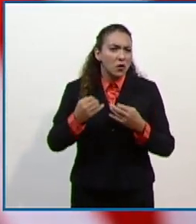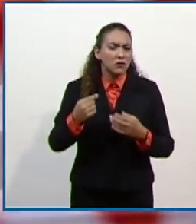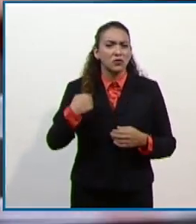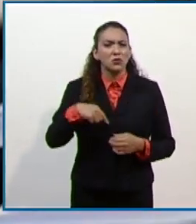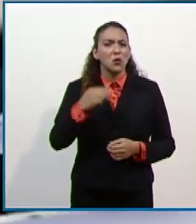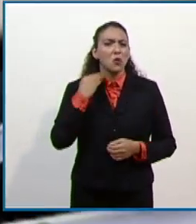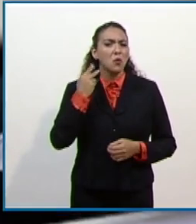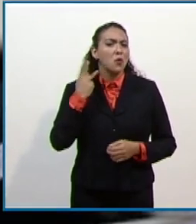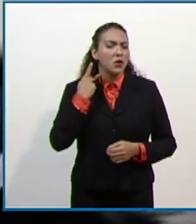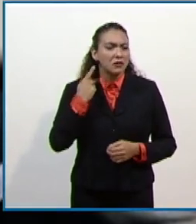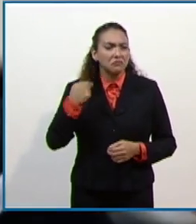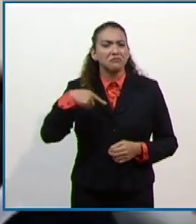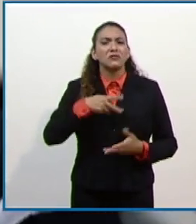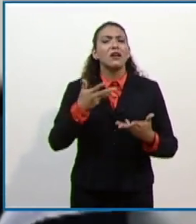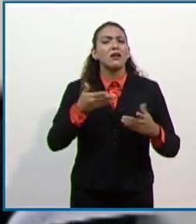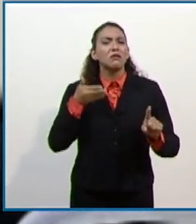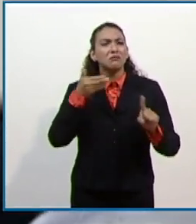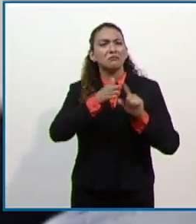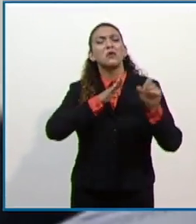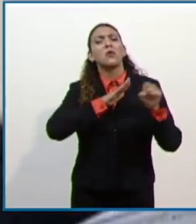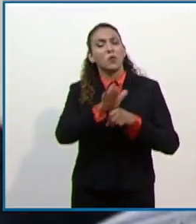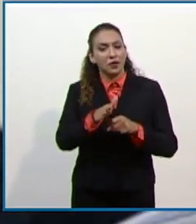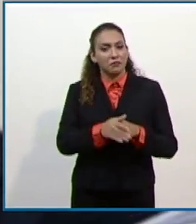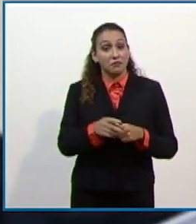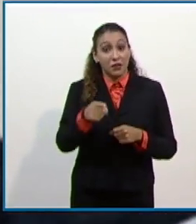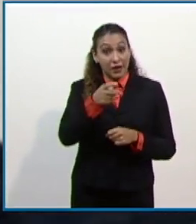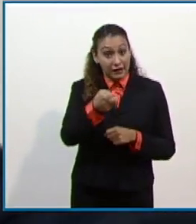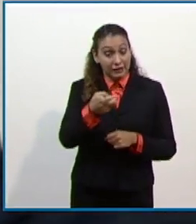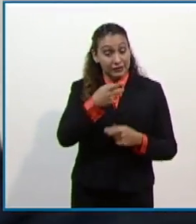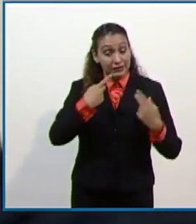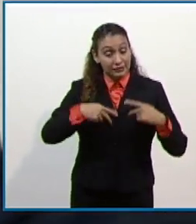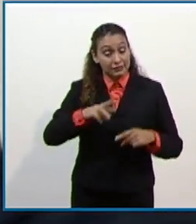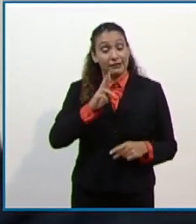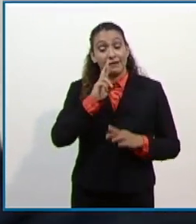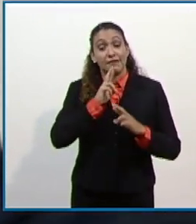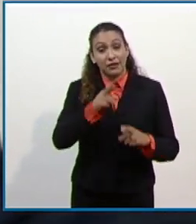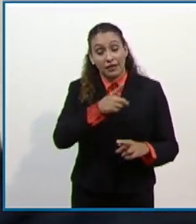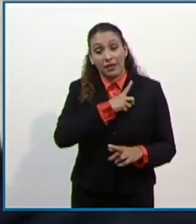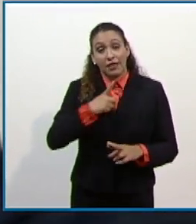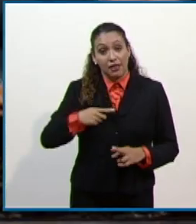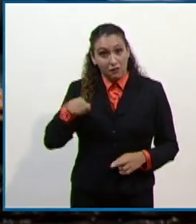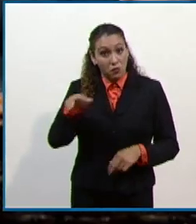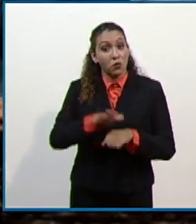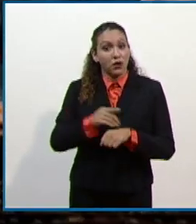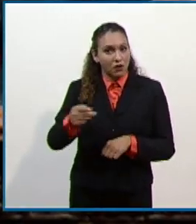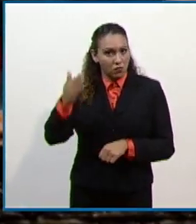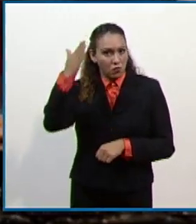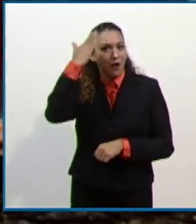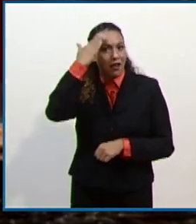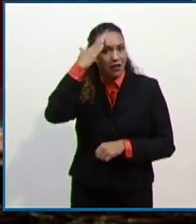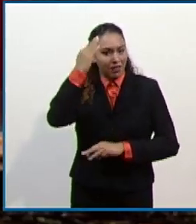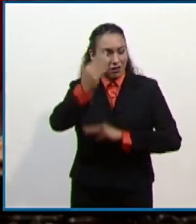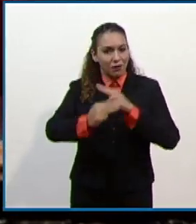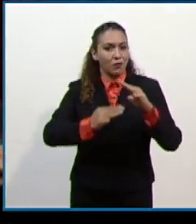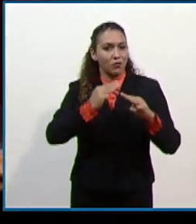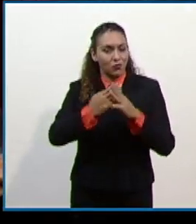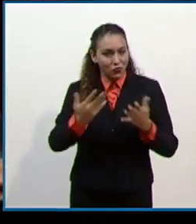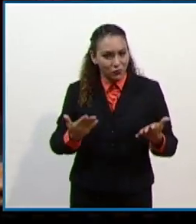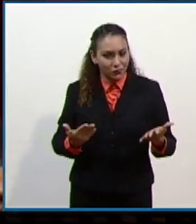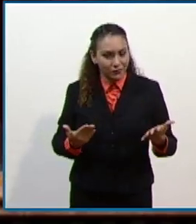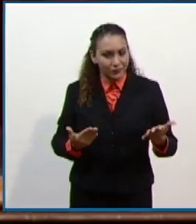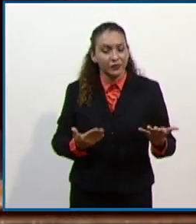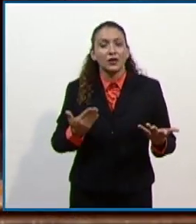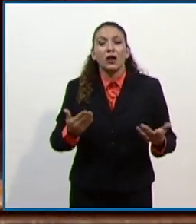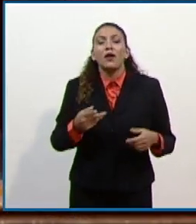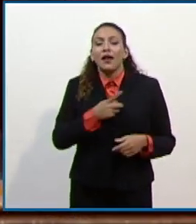concretas y de política pública que den soporte y veracidad a su proyecto y visión político-ideológica. De otra forma, no será más